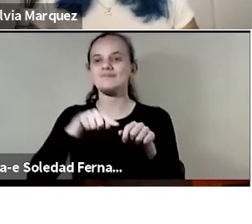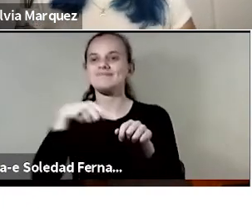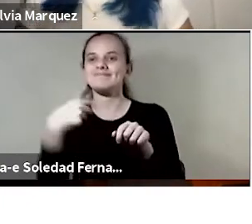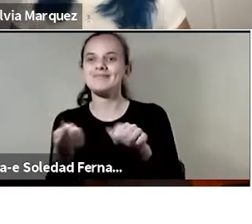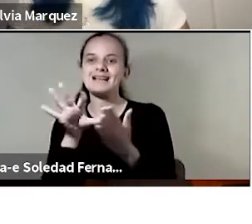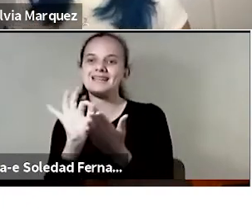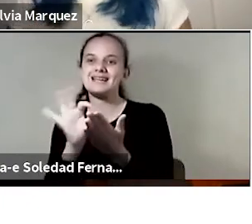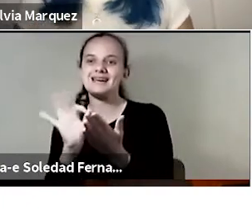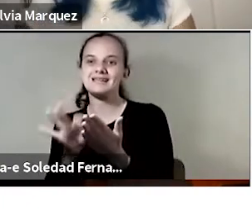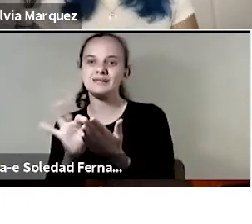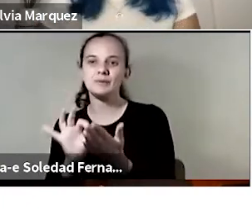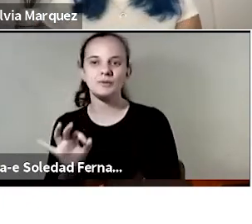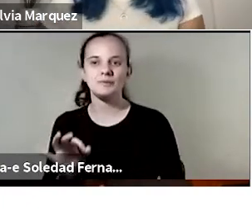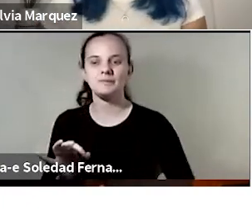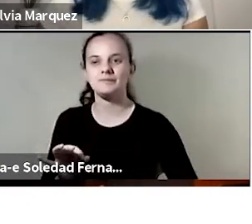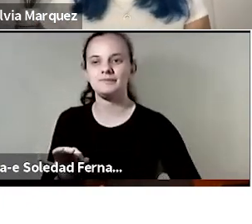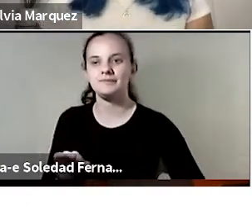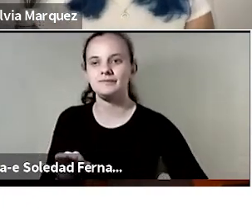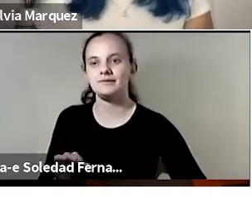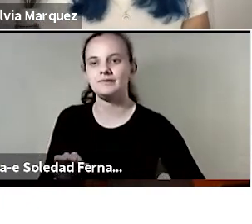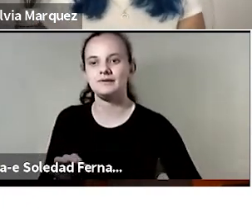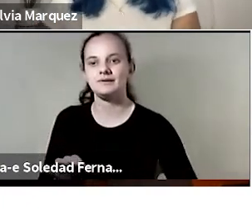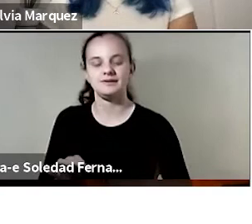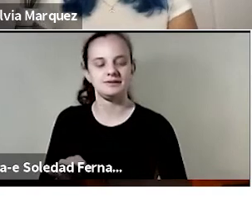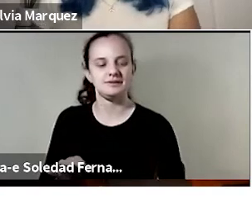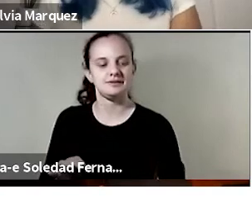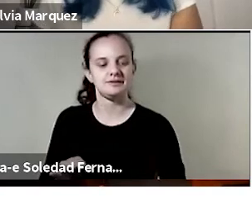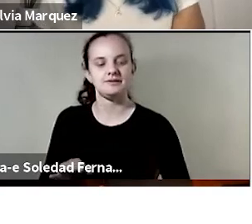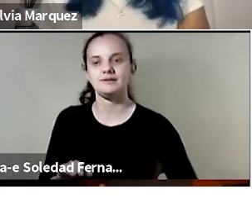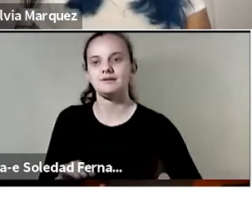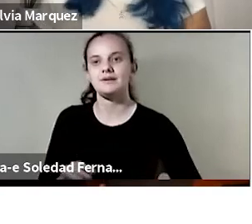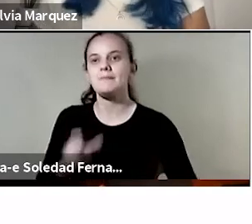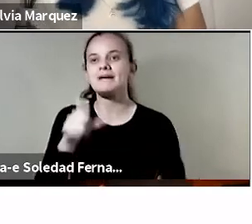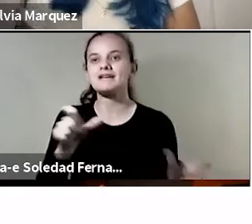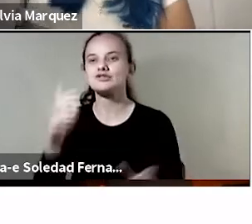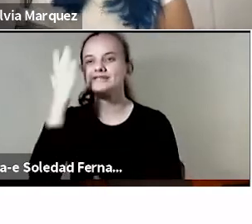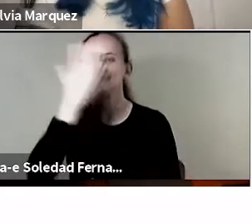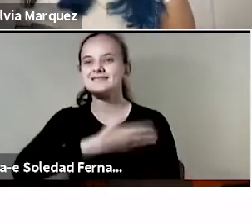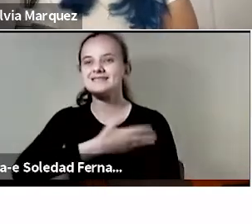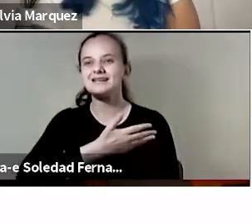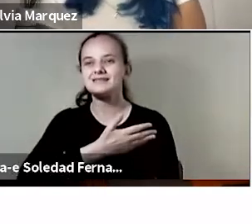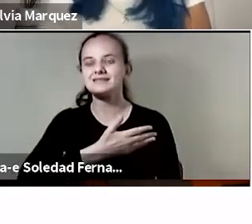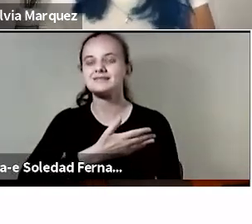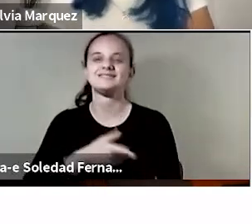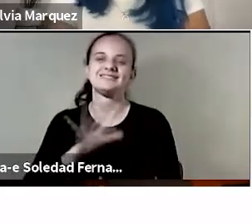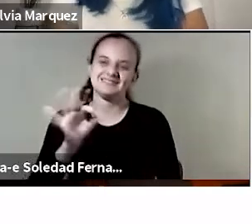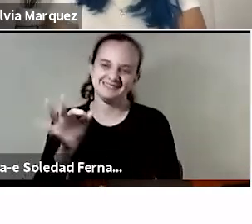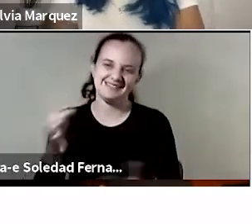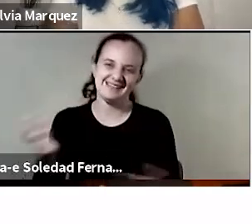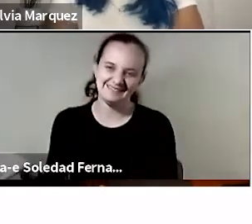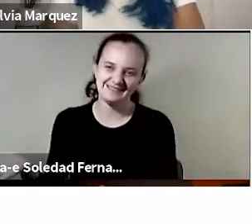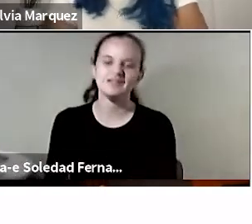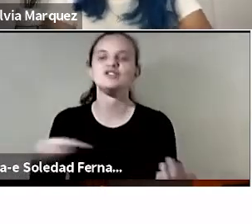El siguiente es el texto alternativo. Quizás las personas ciegas que están aquí tienen mucha más cancha